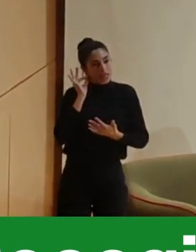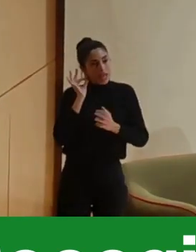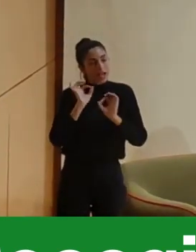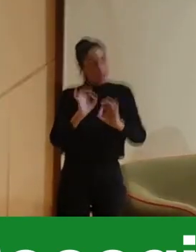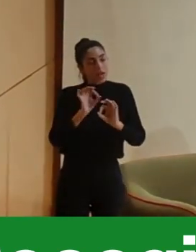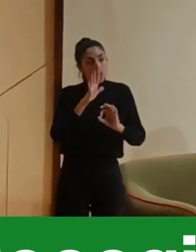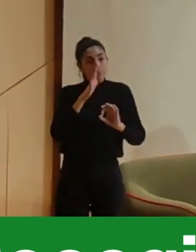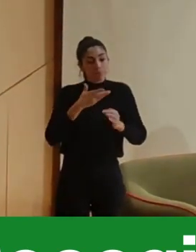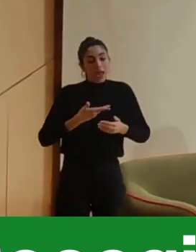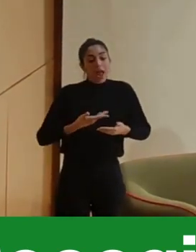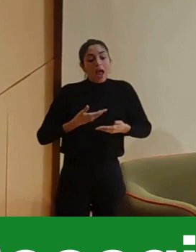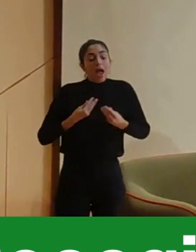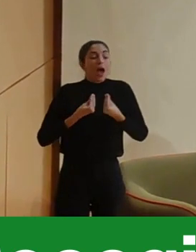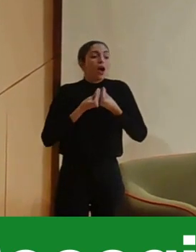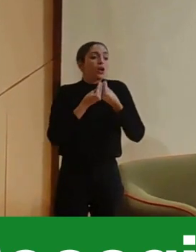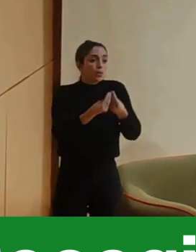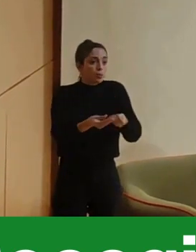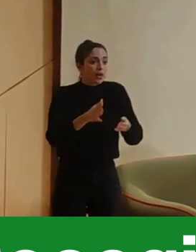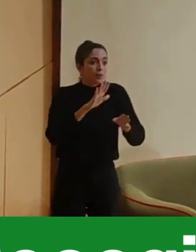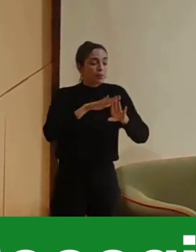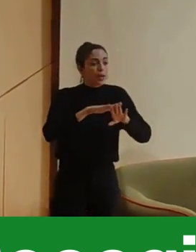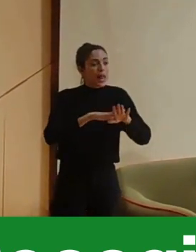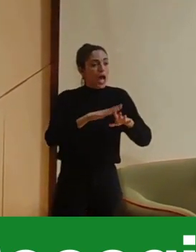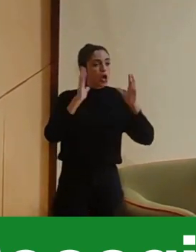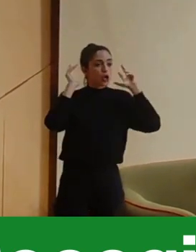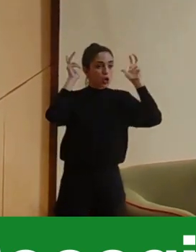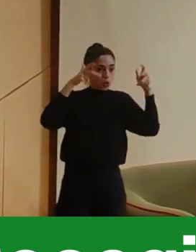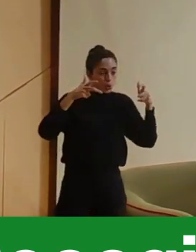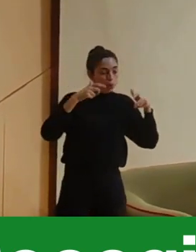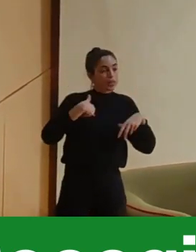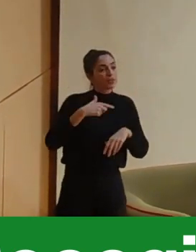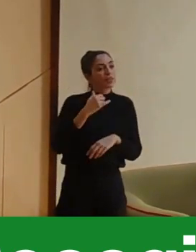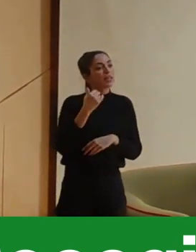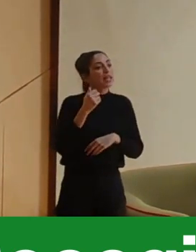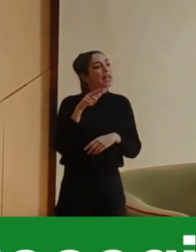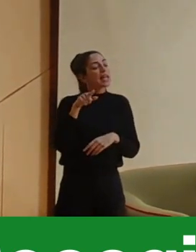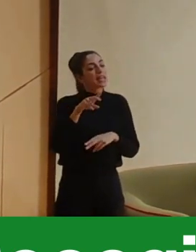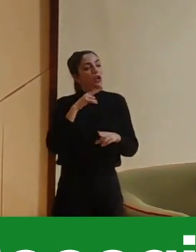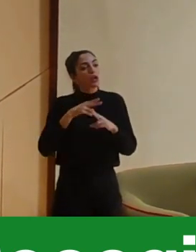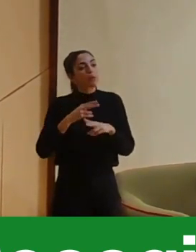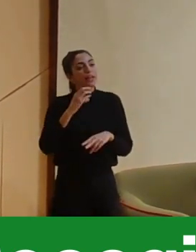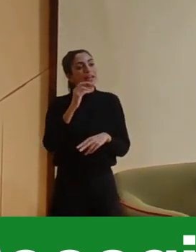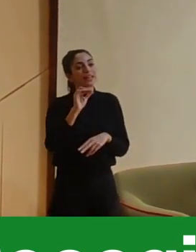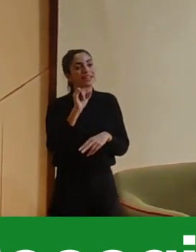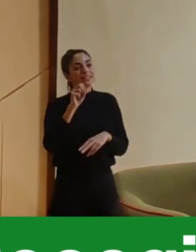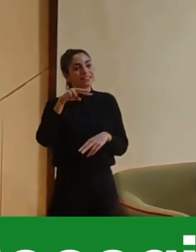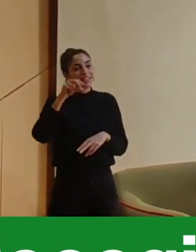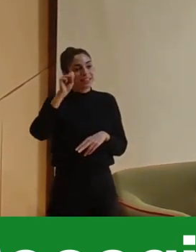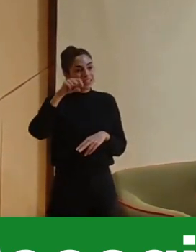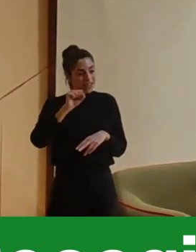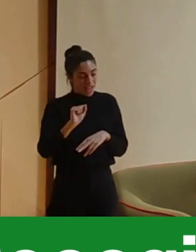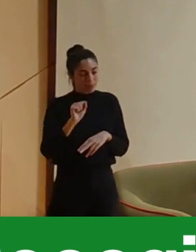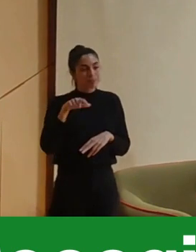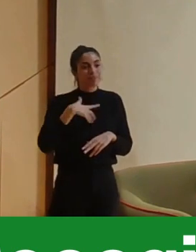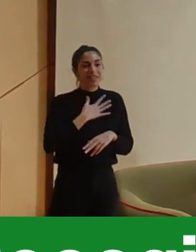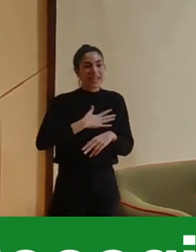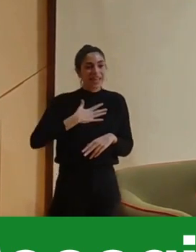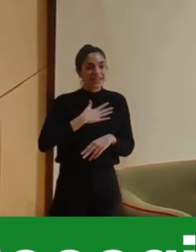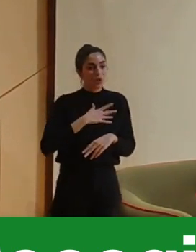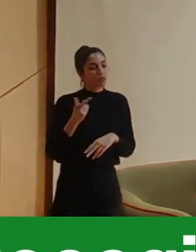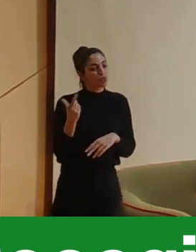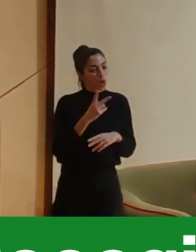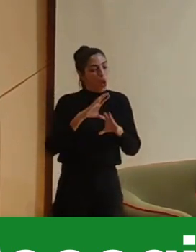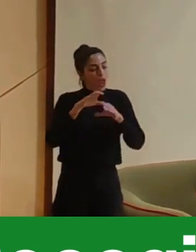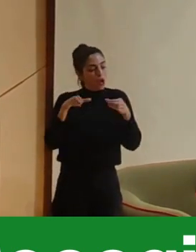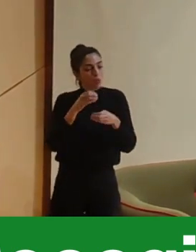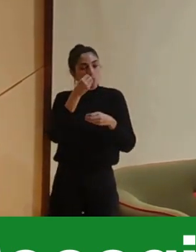realizar sus actividades en el campo de rugby. Y te llama, ¿y si ella se llama? Cristina, encantada, encantada, muy bien. Hacéis buen